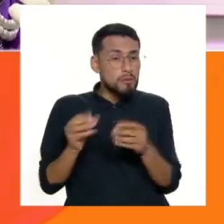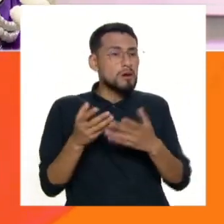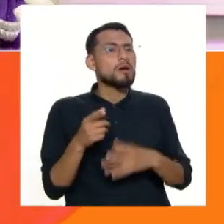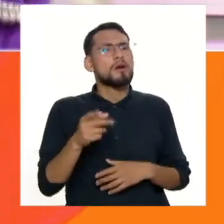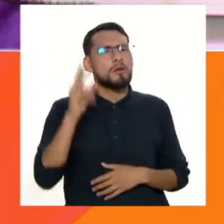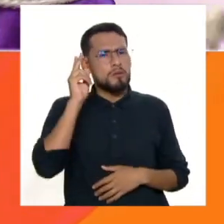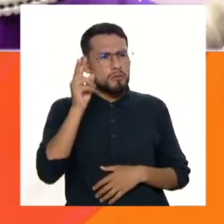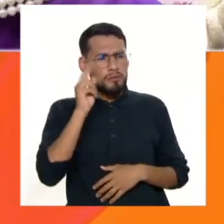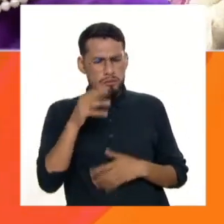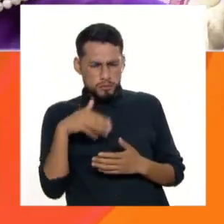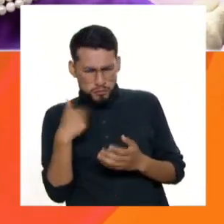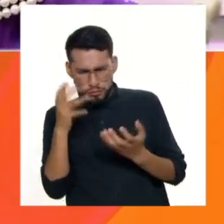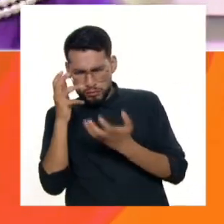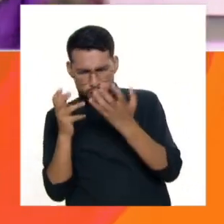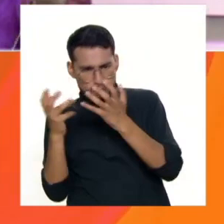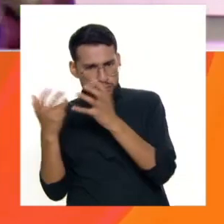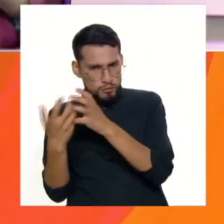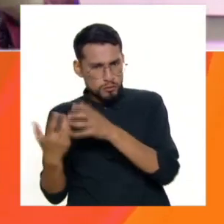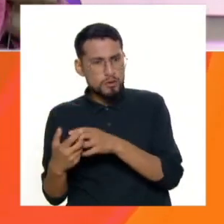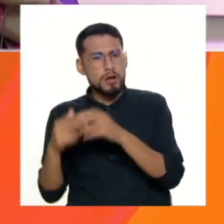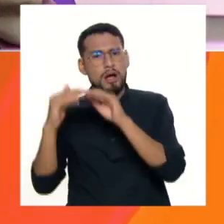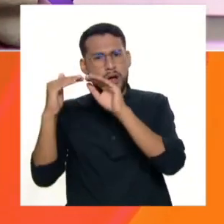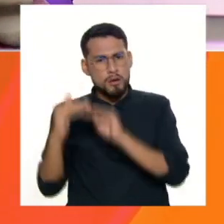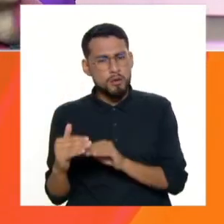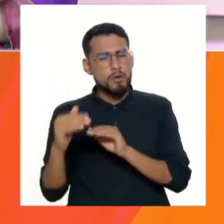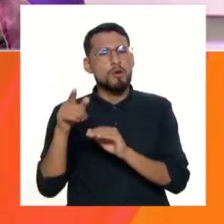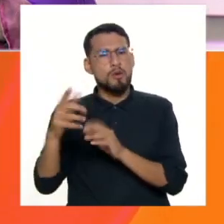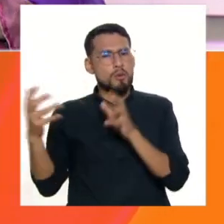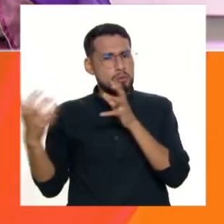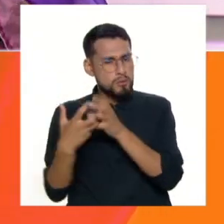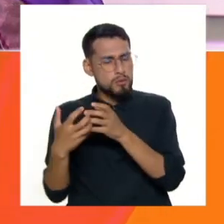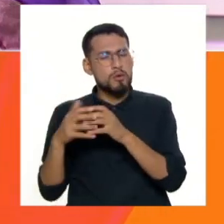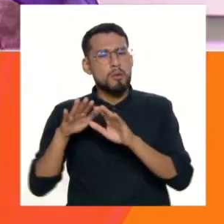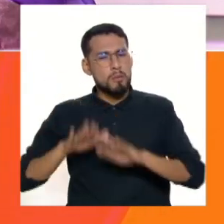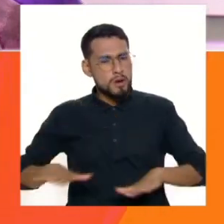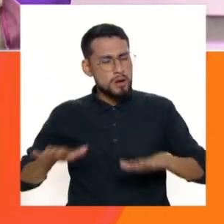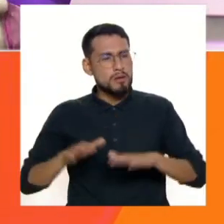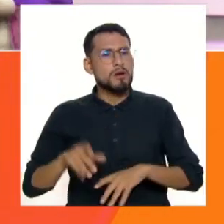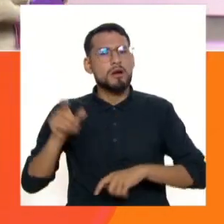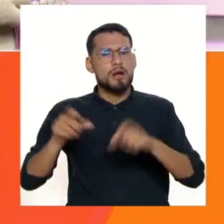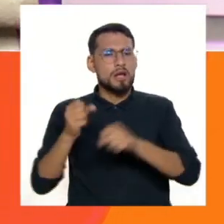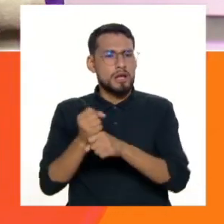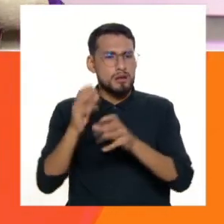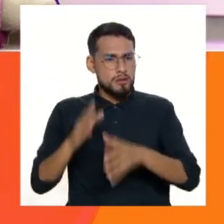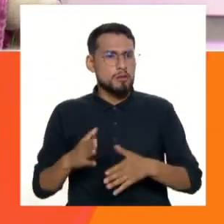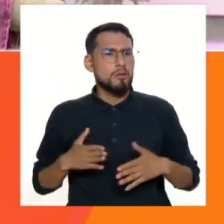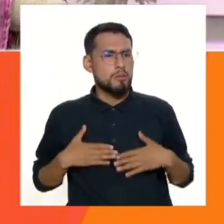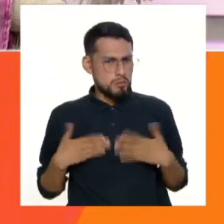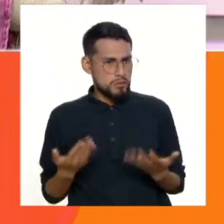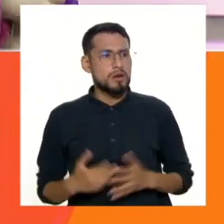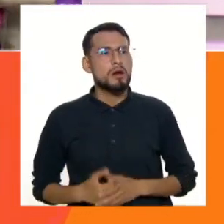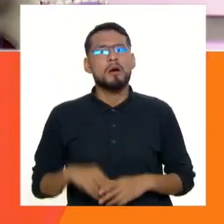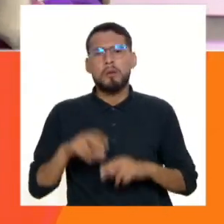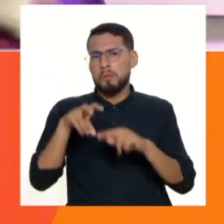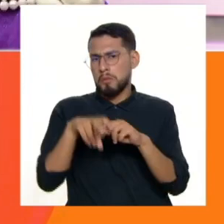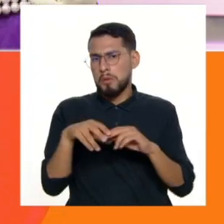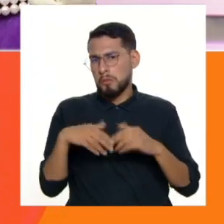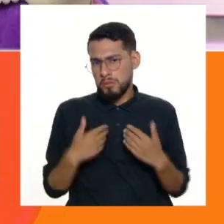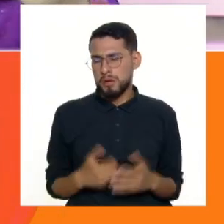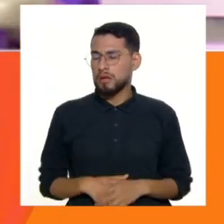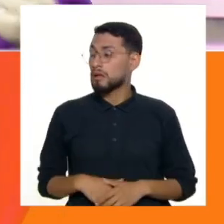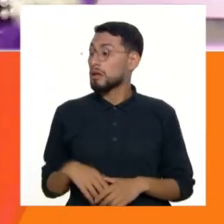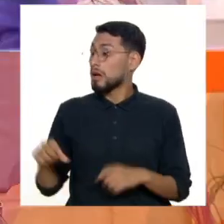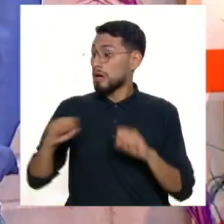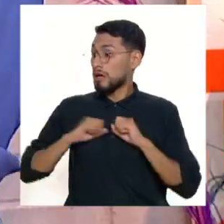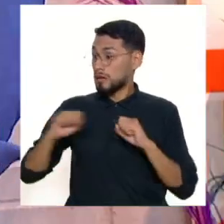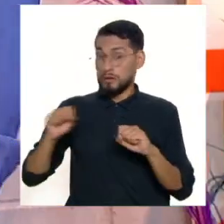profesor adapta esos ejercicios a un nivel mucho más bajo, mucho más tranquilo, para que el trabajador lo pueda realizar hasta sentado. Claro, y estos